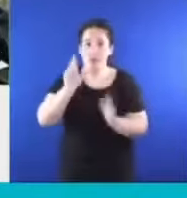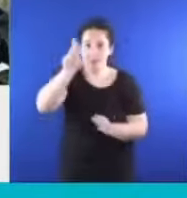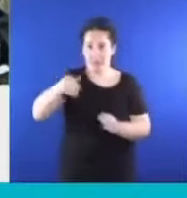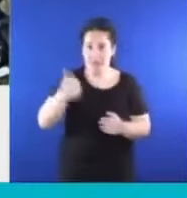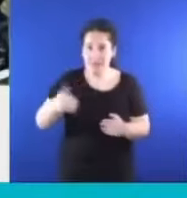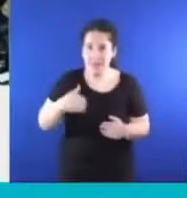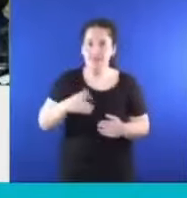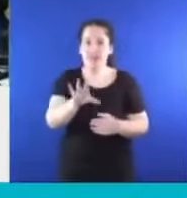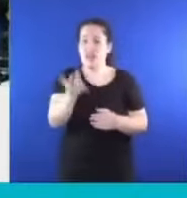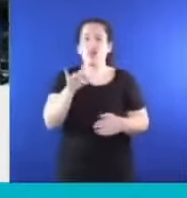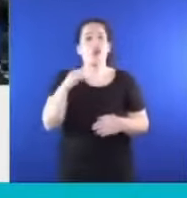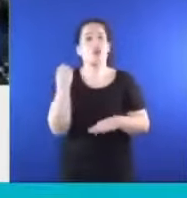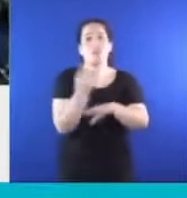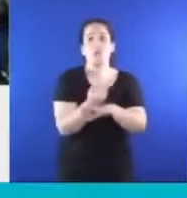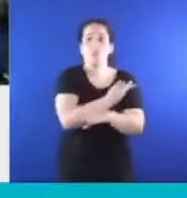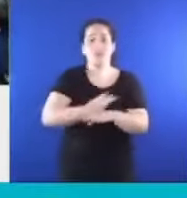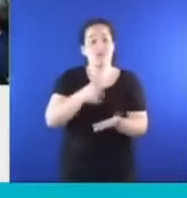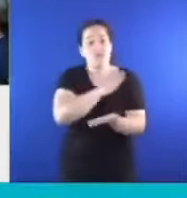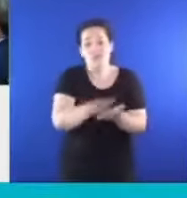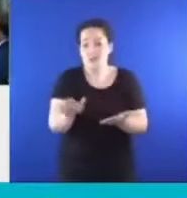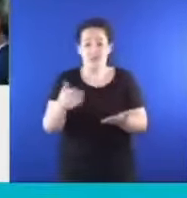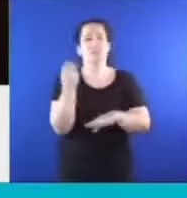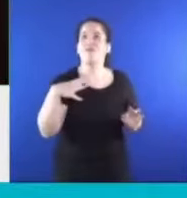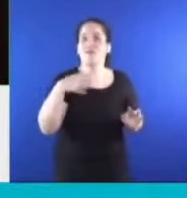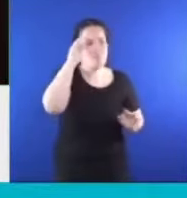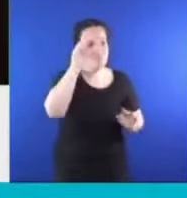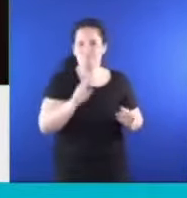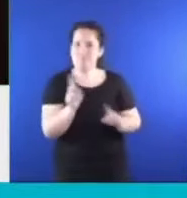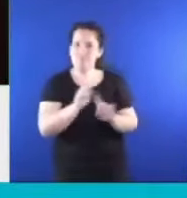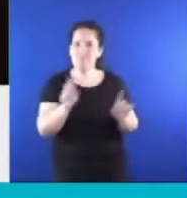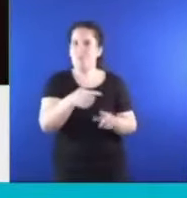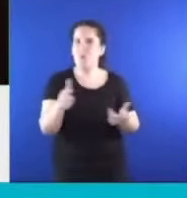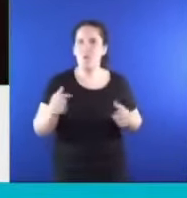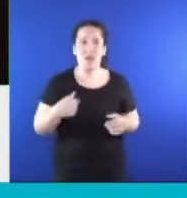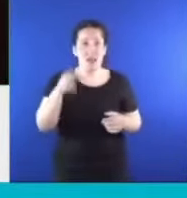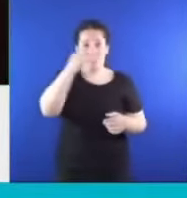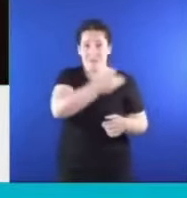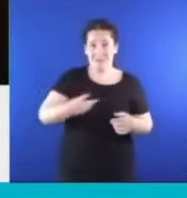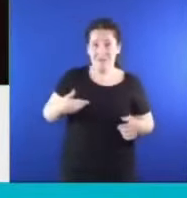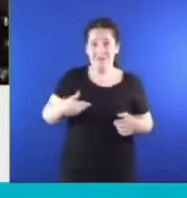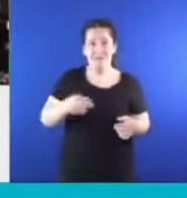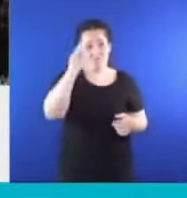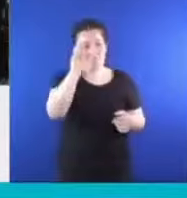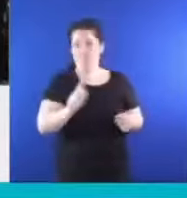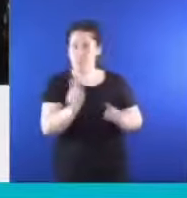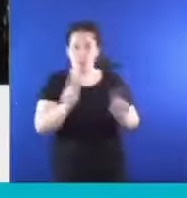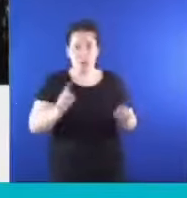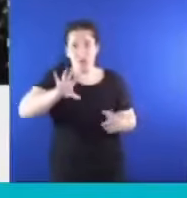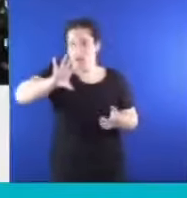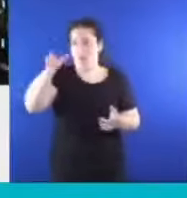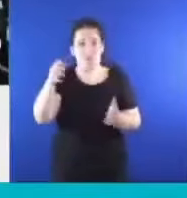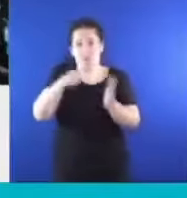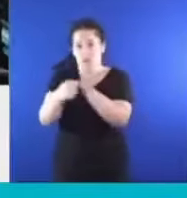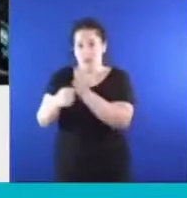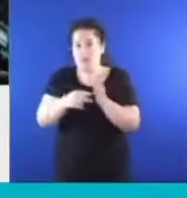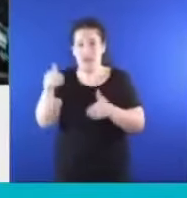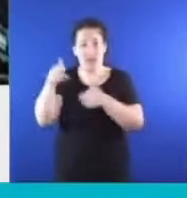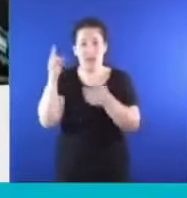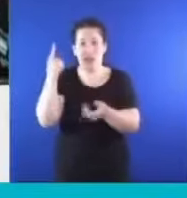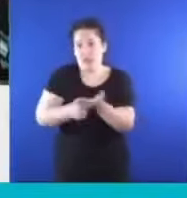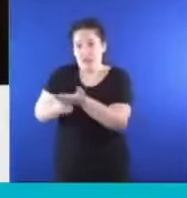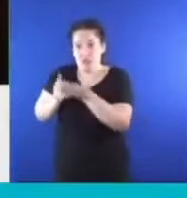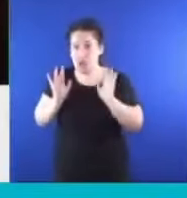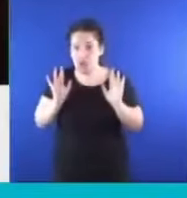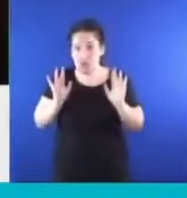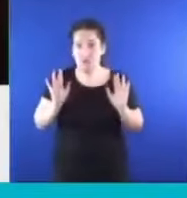argentina eligió un nuevo presidente cuyas propuestas no compartimos. El presidente no está respetando la voluntad de los bonaerenses y no está respetando a sus representantes.